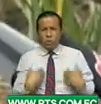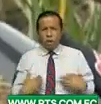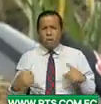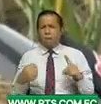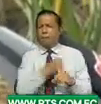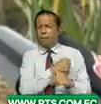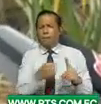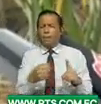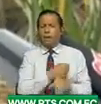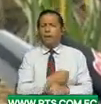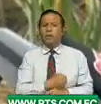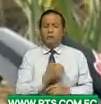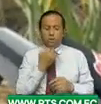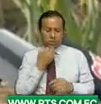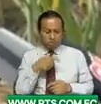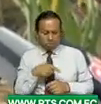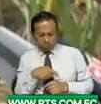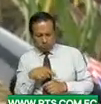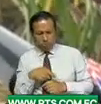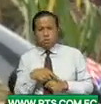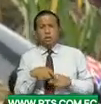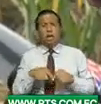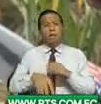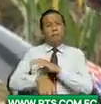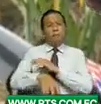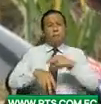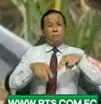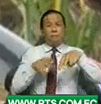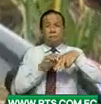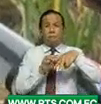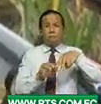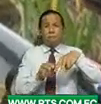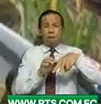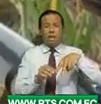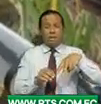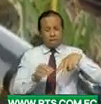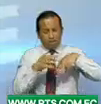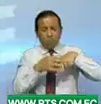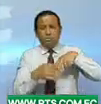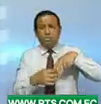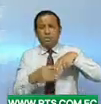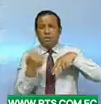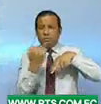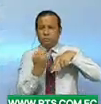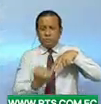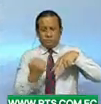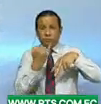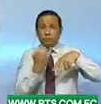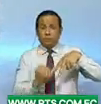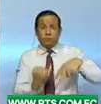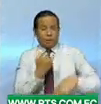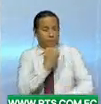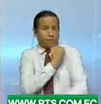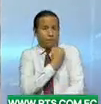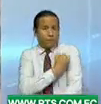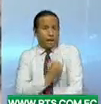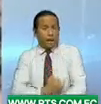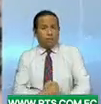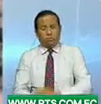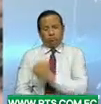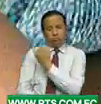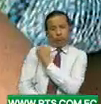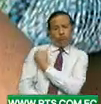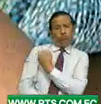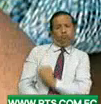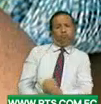varios que tiene en la pierna derecha y en la izquierda, en los brazos también, tanto en la parte